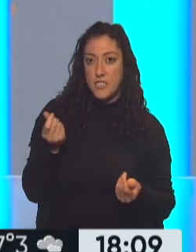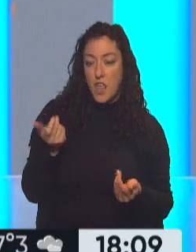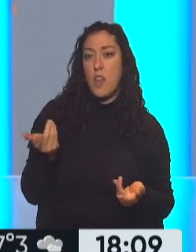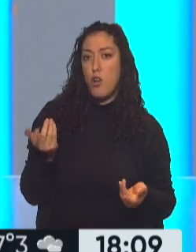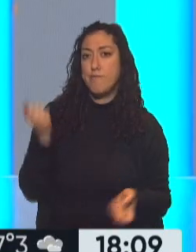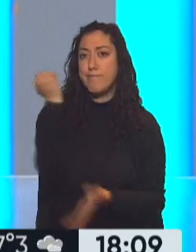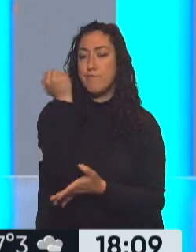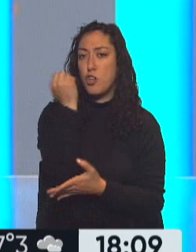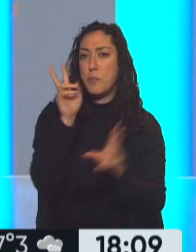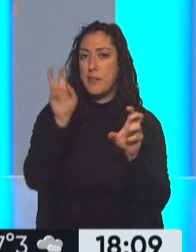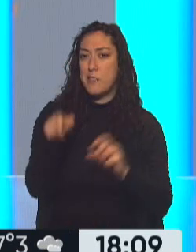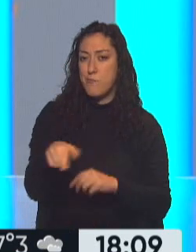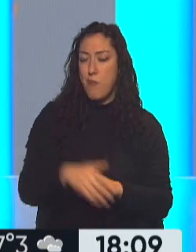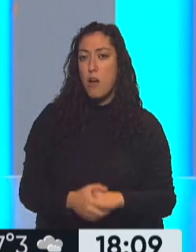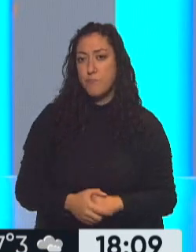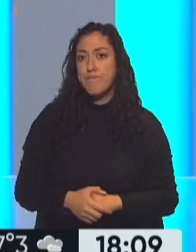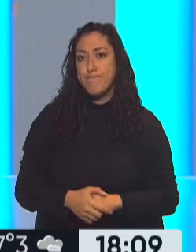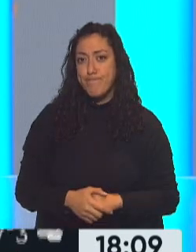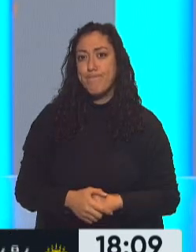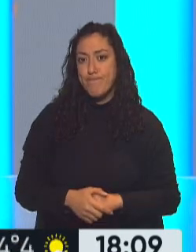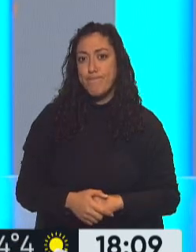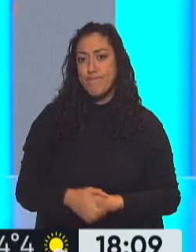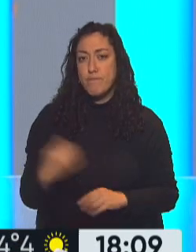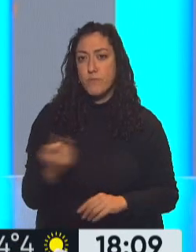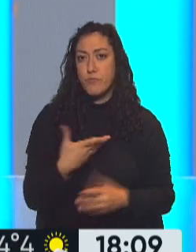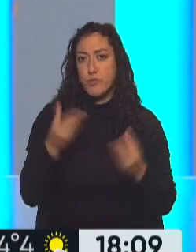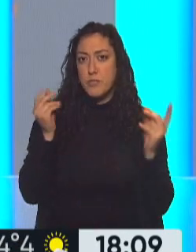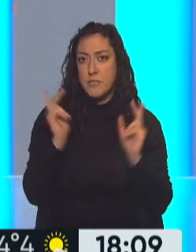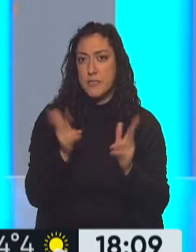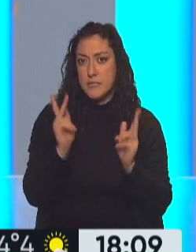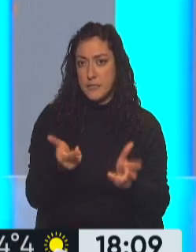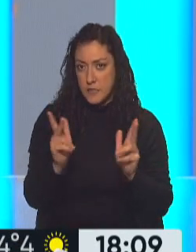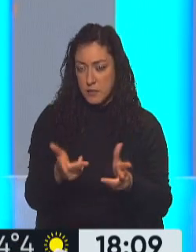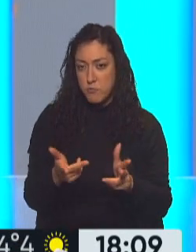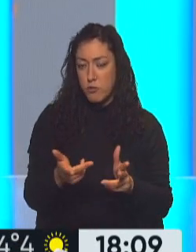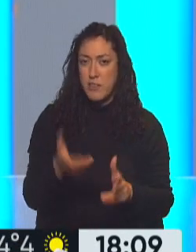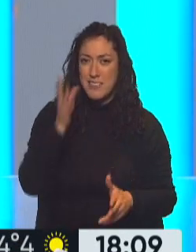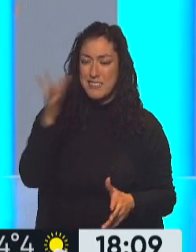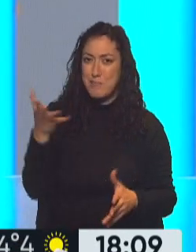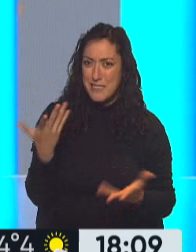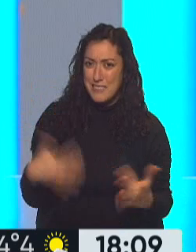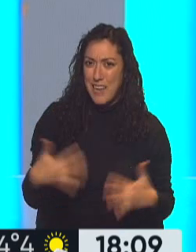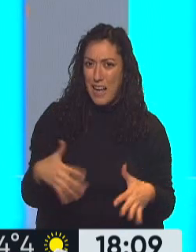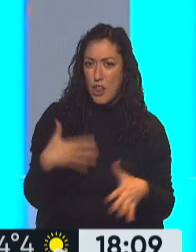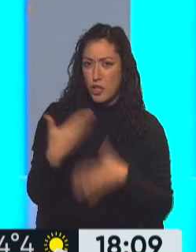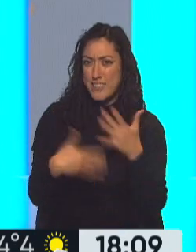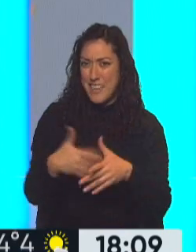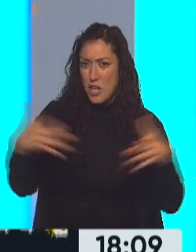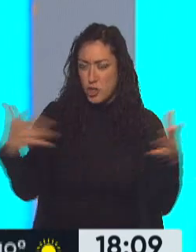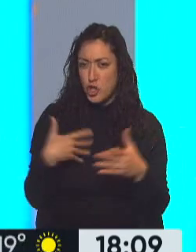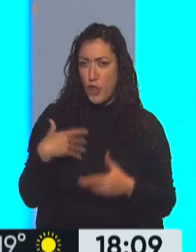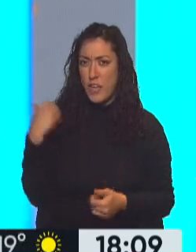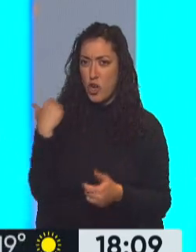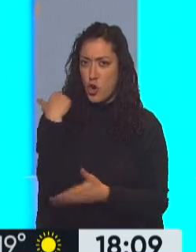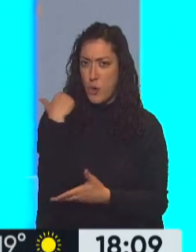economía. Esa cara que hemos insistido mucho en que estaba sucediendo y que estaba creciendo demasiado ese tipo de economía. De no